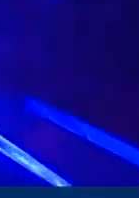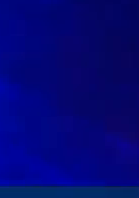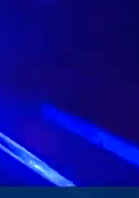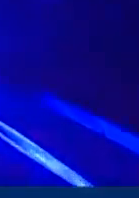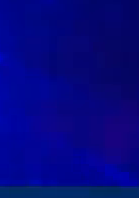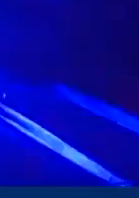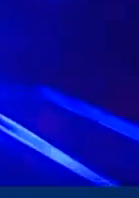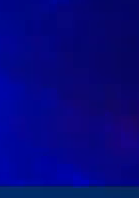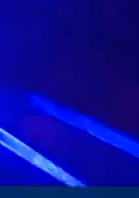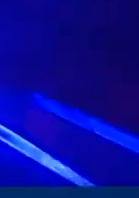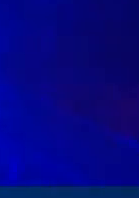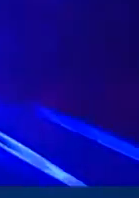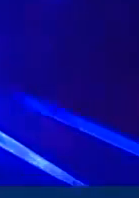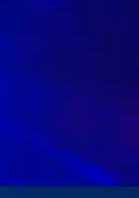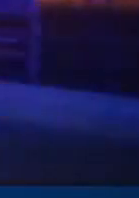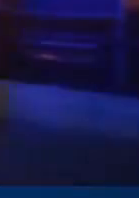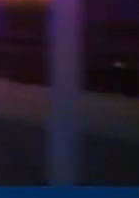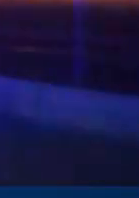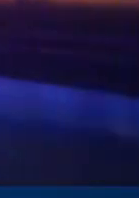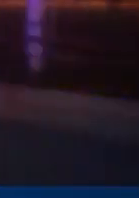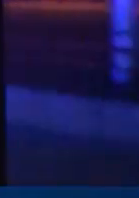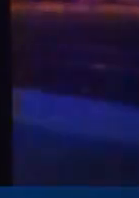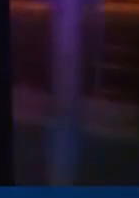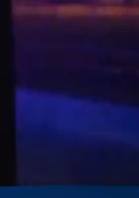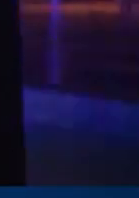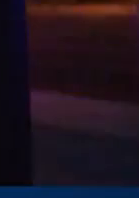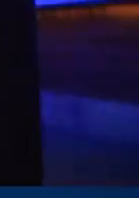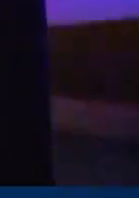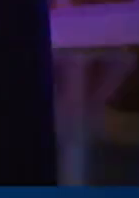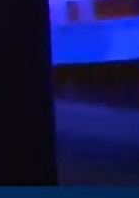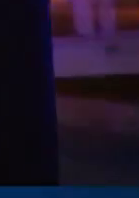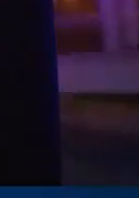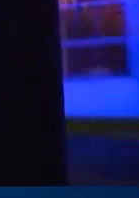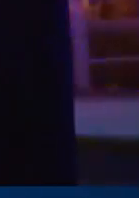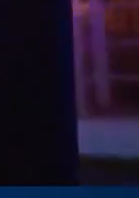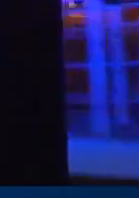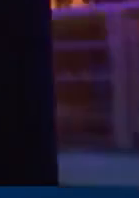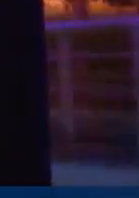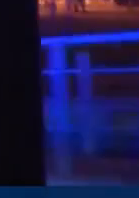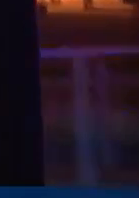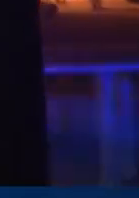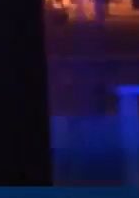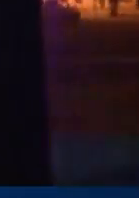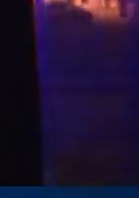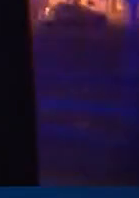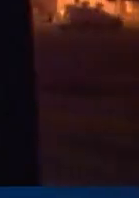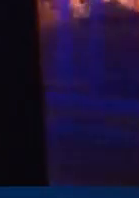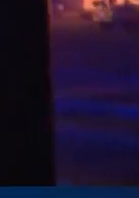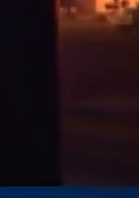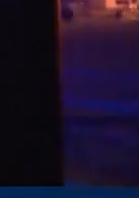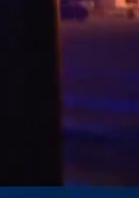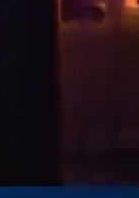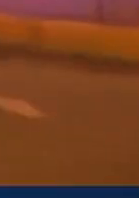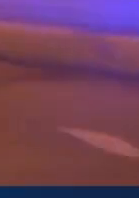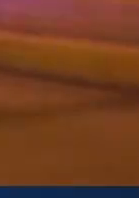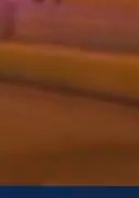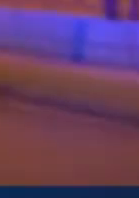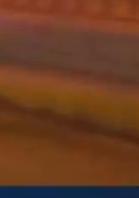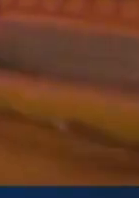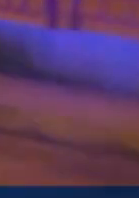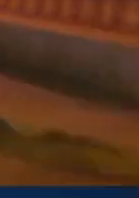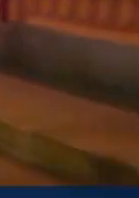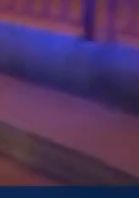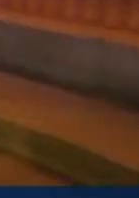hombre. Juntos acudieron a la Vicefiscalía de Durango para interponer una denuncia ante el Ministerio Público y así iniciar